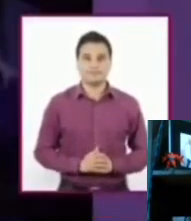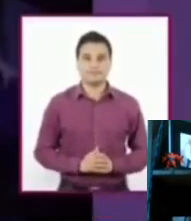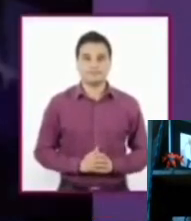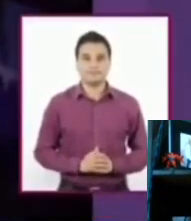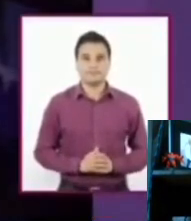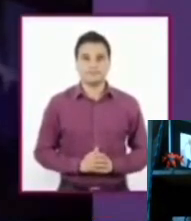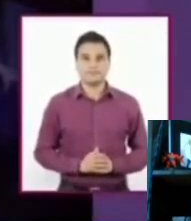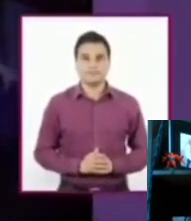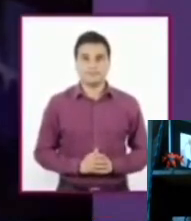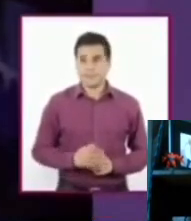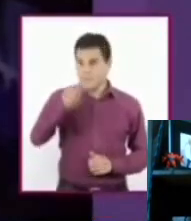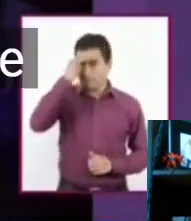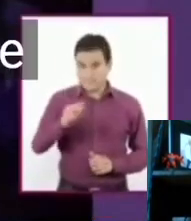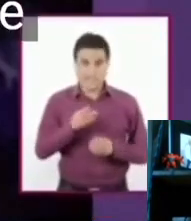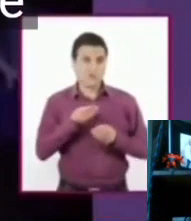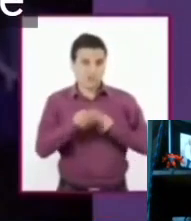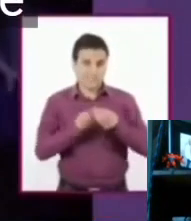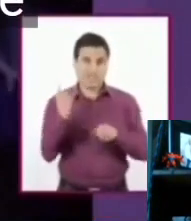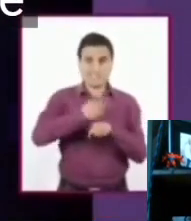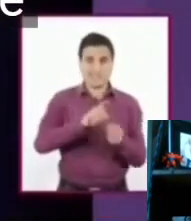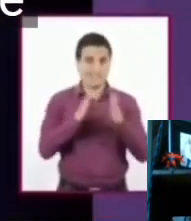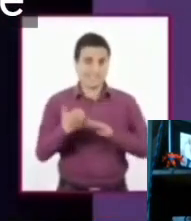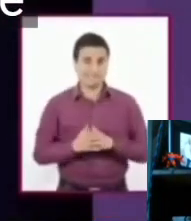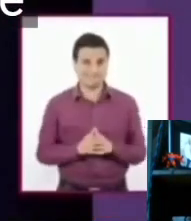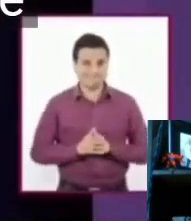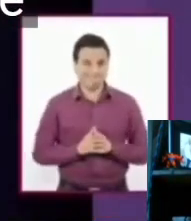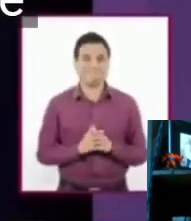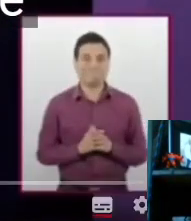la vida mexicano desde atender